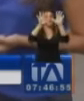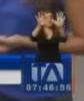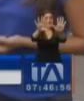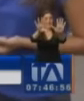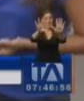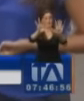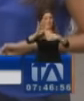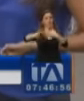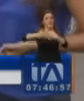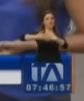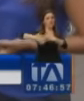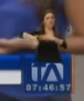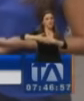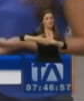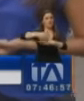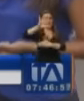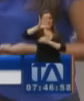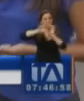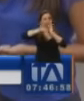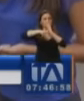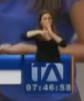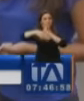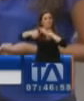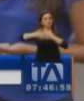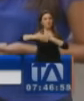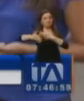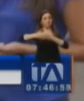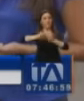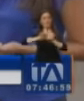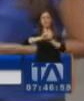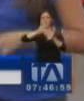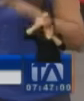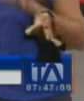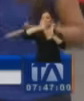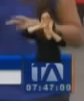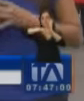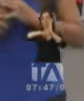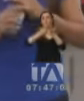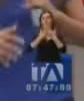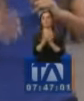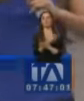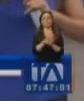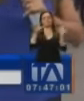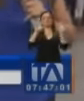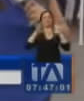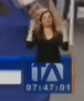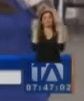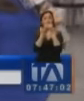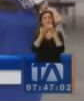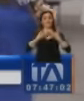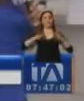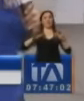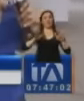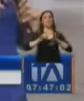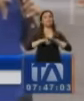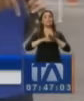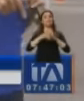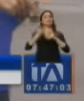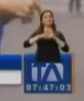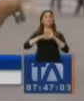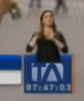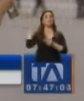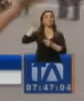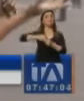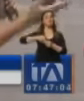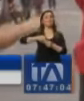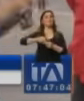unidades adicionales que saldrán cada 5 minutos para poder desalojar el estadio. Perfecto, ¿usted quiere saber a qué hora se abren las puertas? ¿A qué hora tiene que venir?